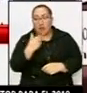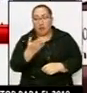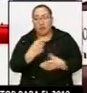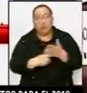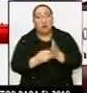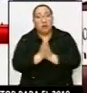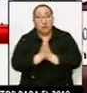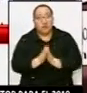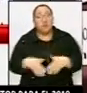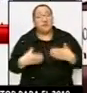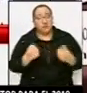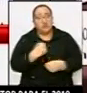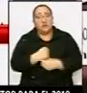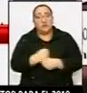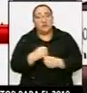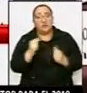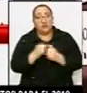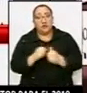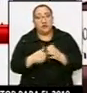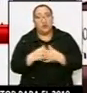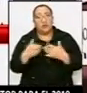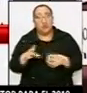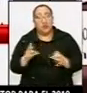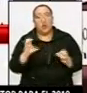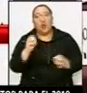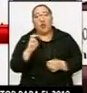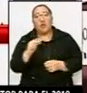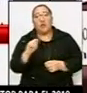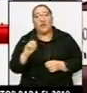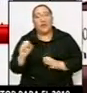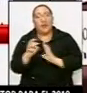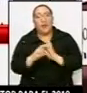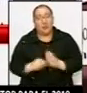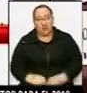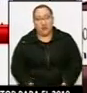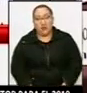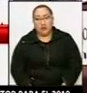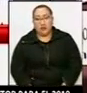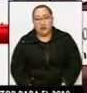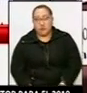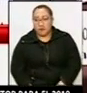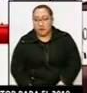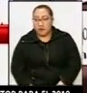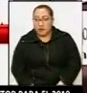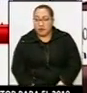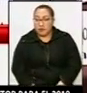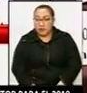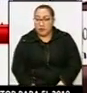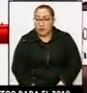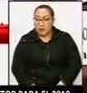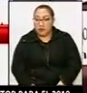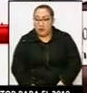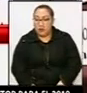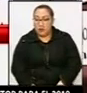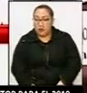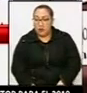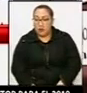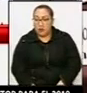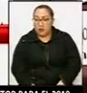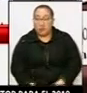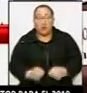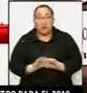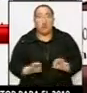favor, podamos articular con los... Ya hay un comité regional de productores de papa. Sería ideal un evento